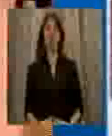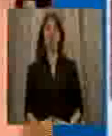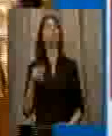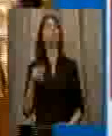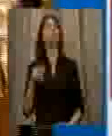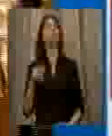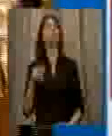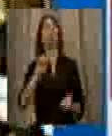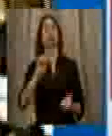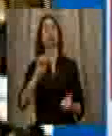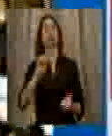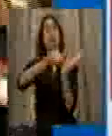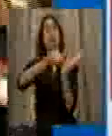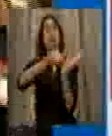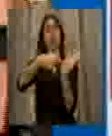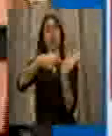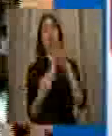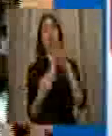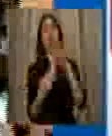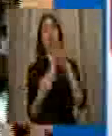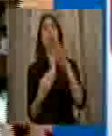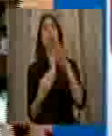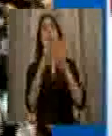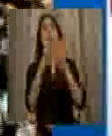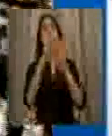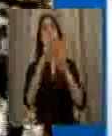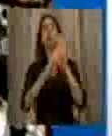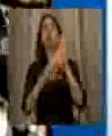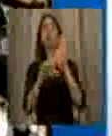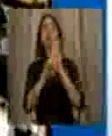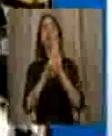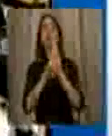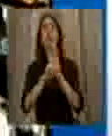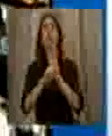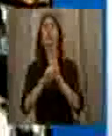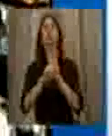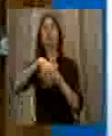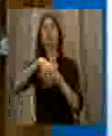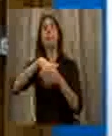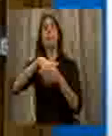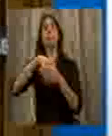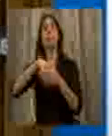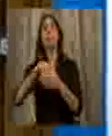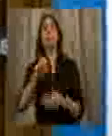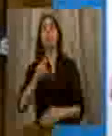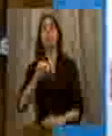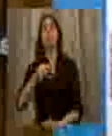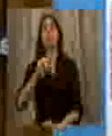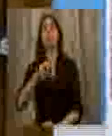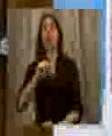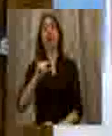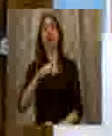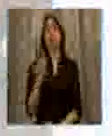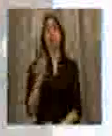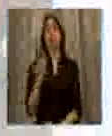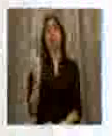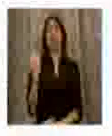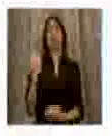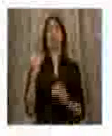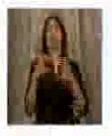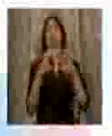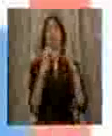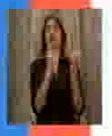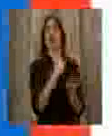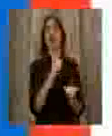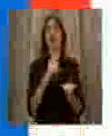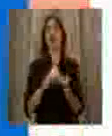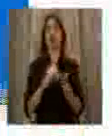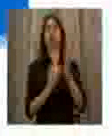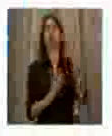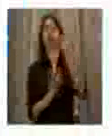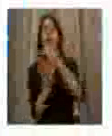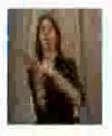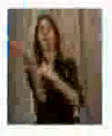Listo para ser promulgado quedó el proyecto de ley de primarias despachado este martes por la Cámara de Diputados.